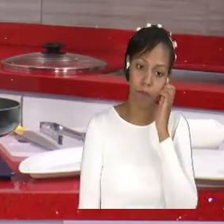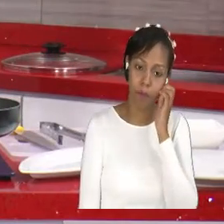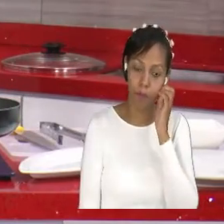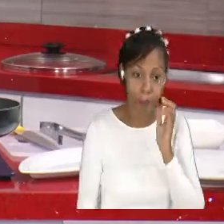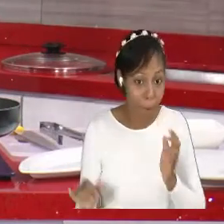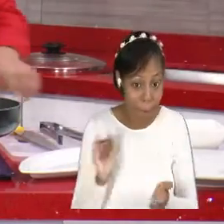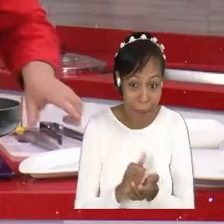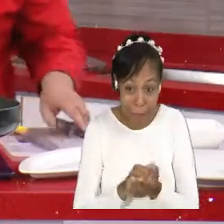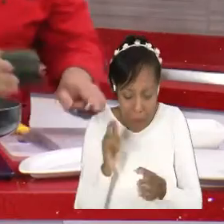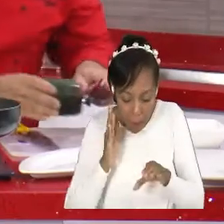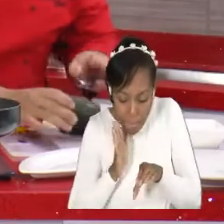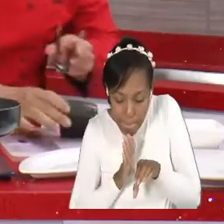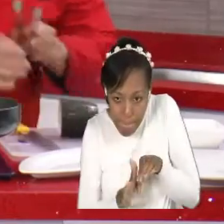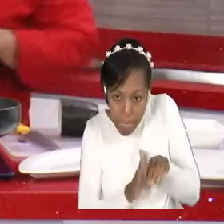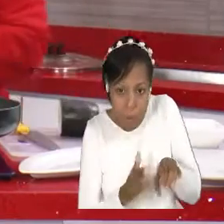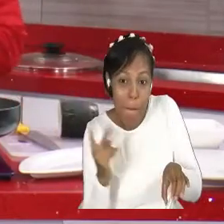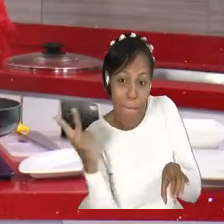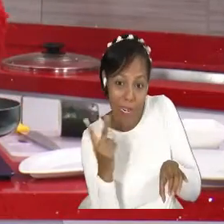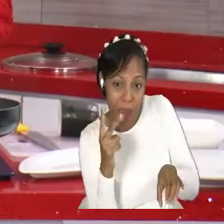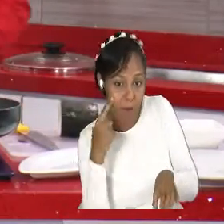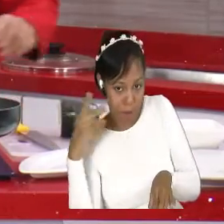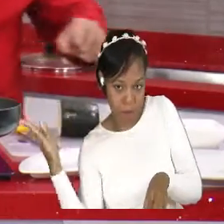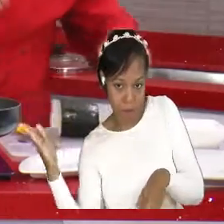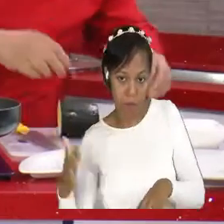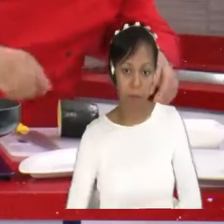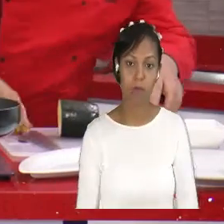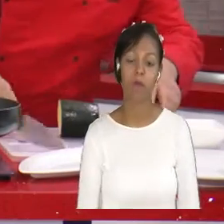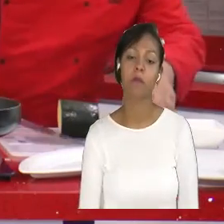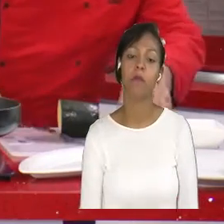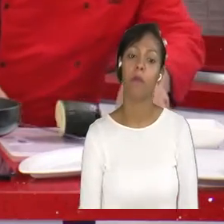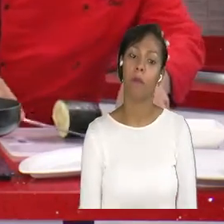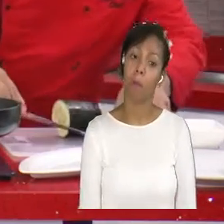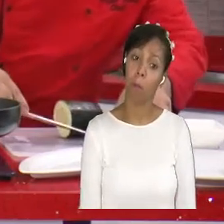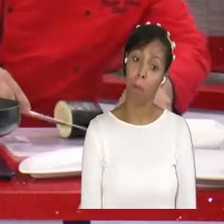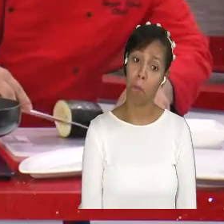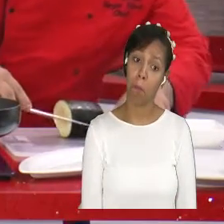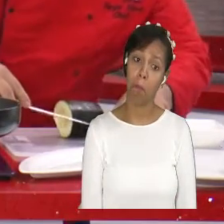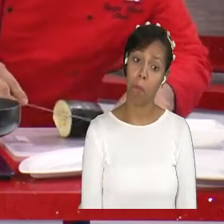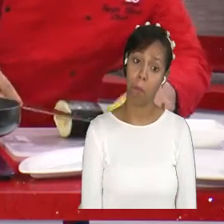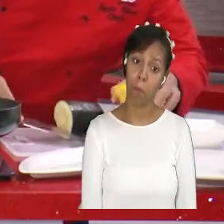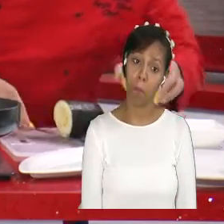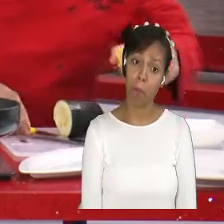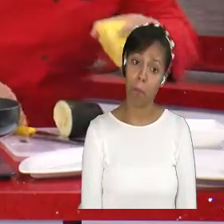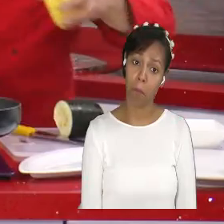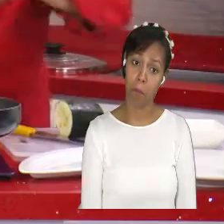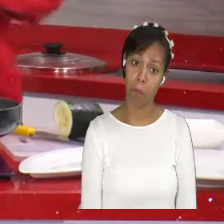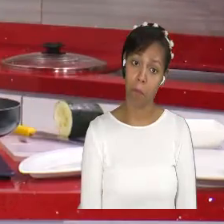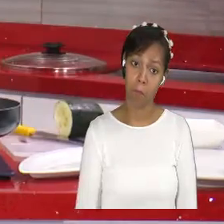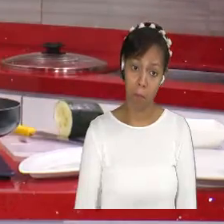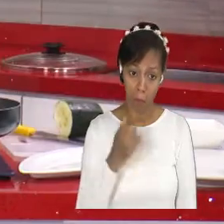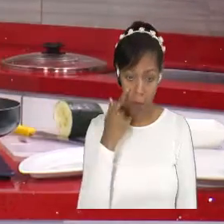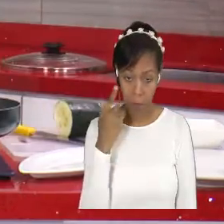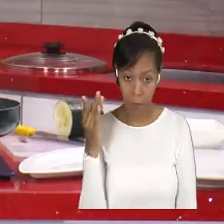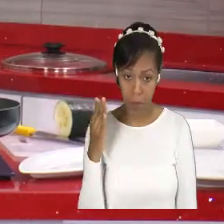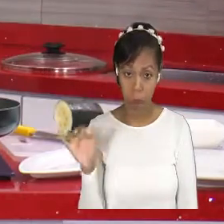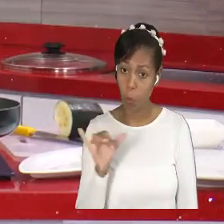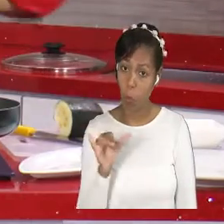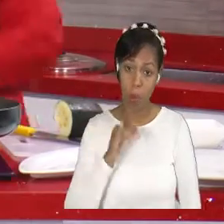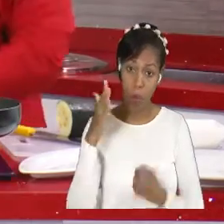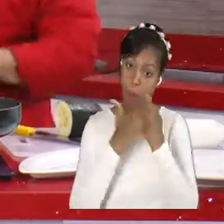Roshi. Okay. Permítame acá también. Veo que tienes unos aquí ya con sí, ya hay unos ahí cortados como corté la piña.